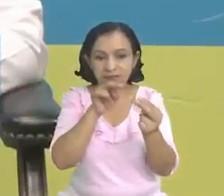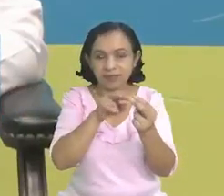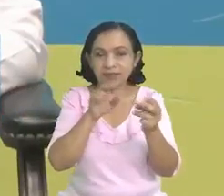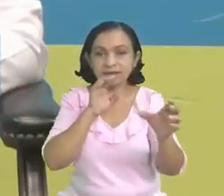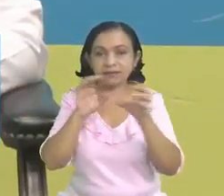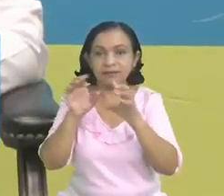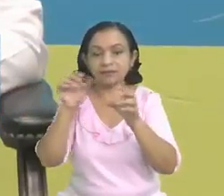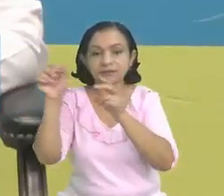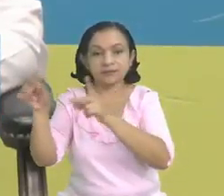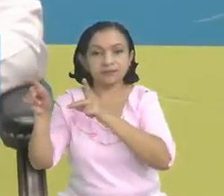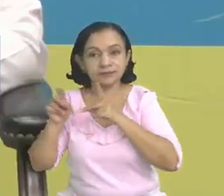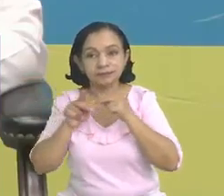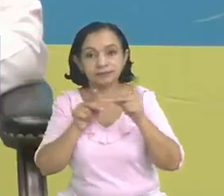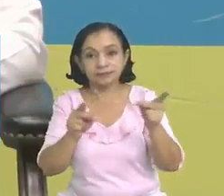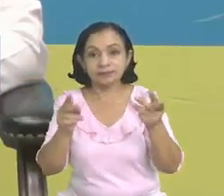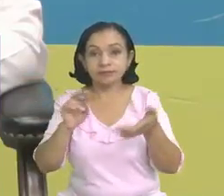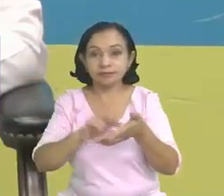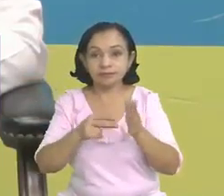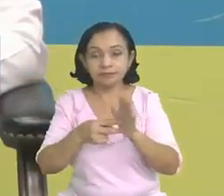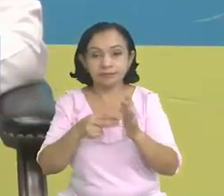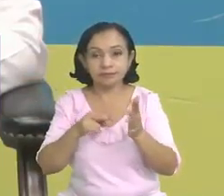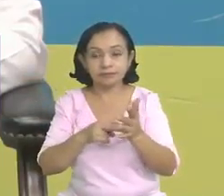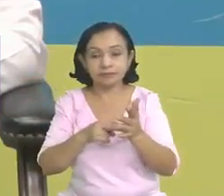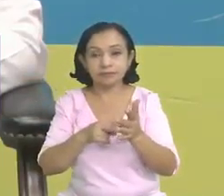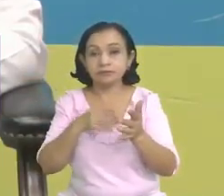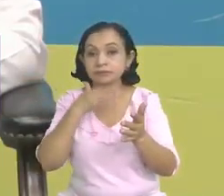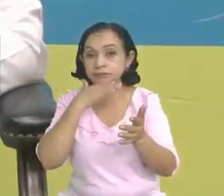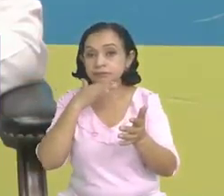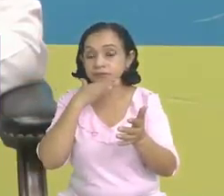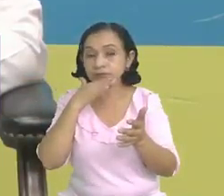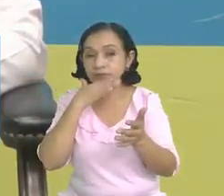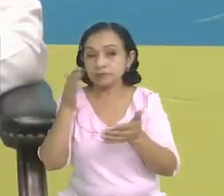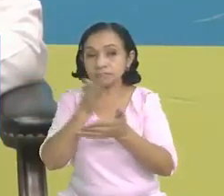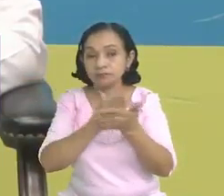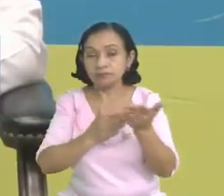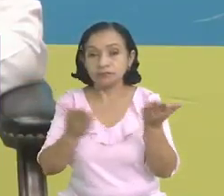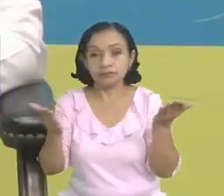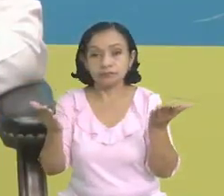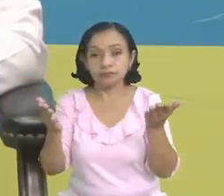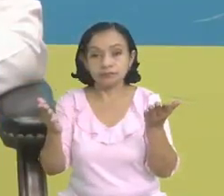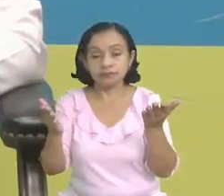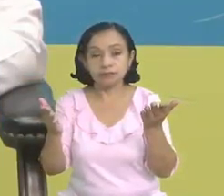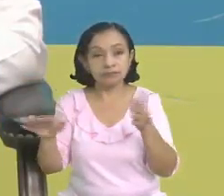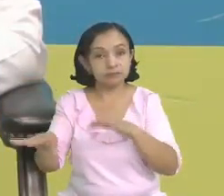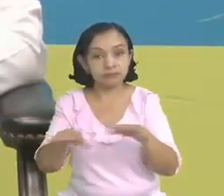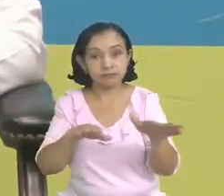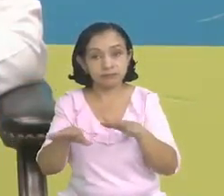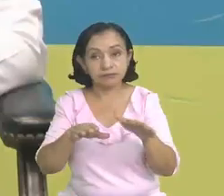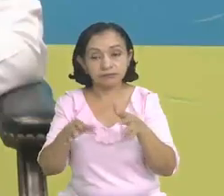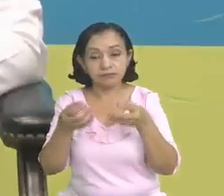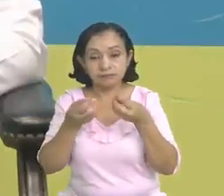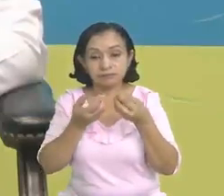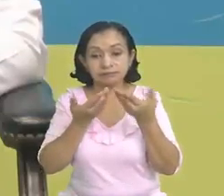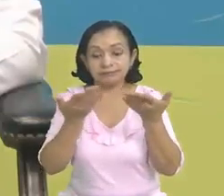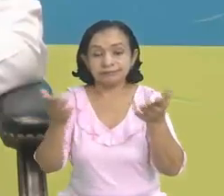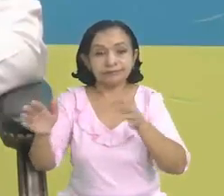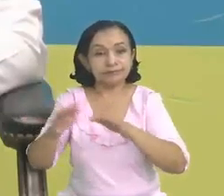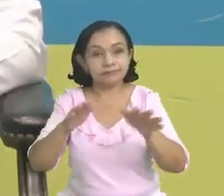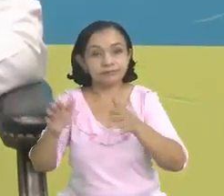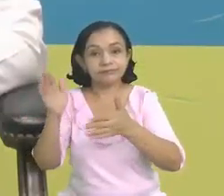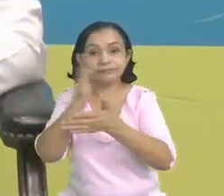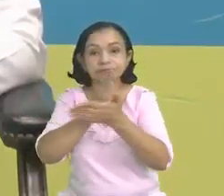comunicación afectiva, y eso significa un riesgo porque muchas veces los muchachos no tienen la capacidad de expresar sus emociones y en